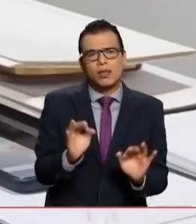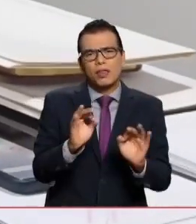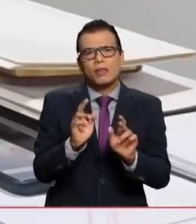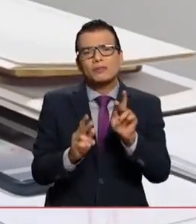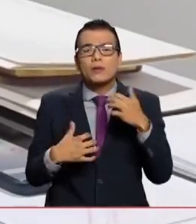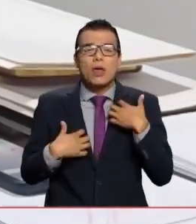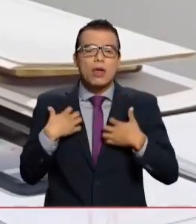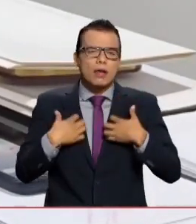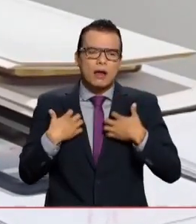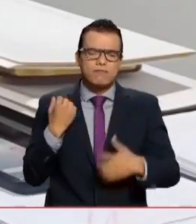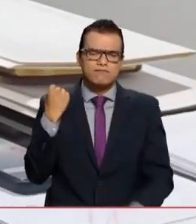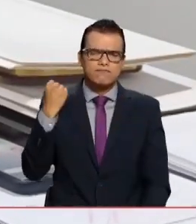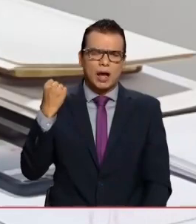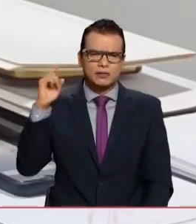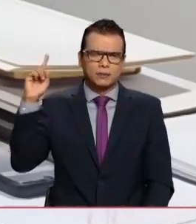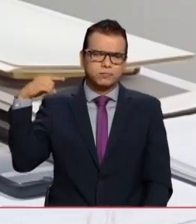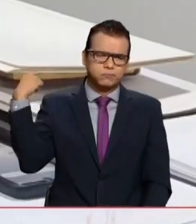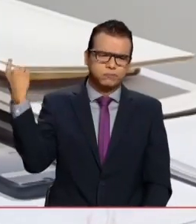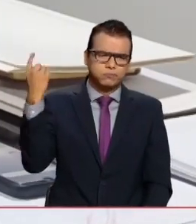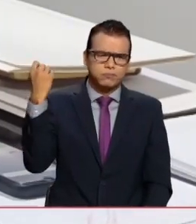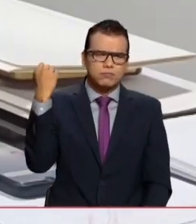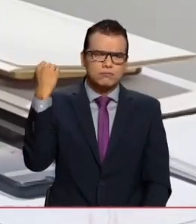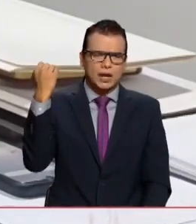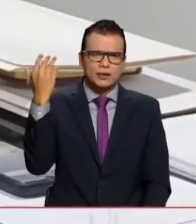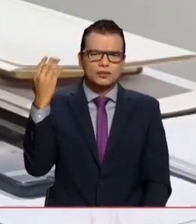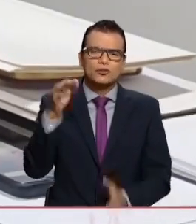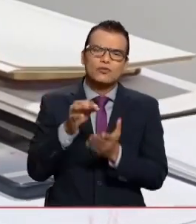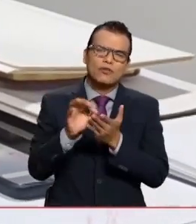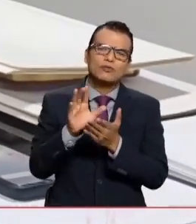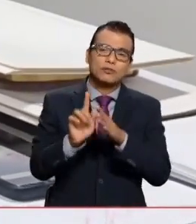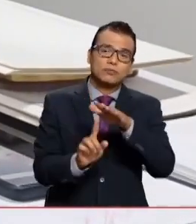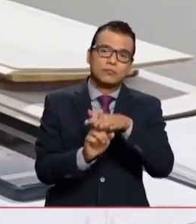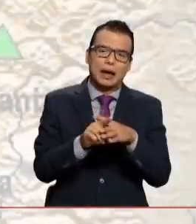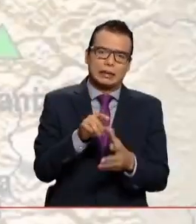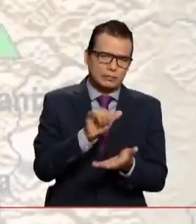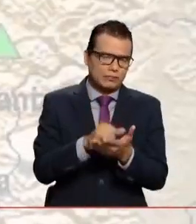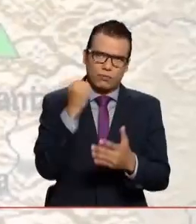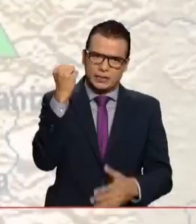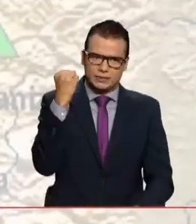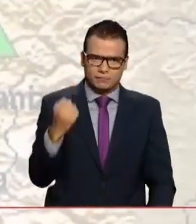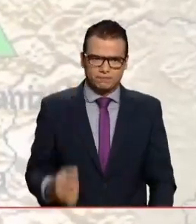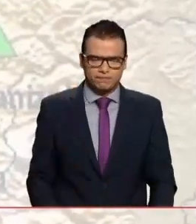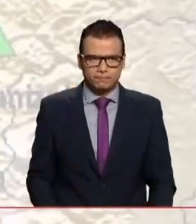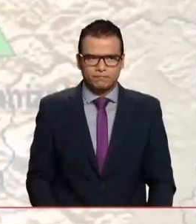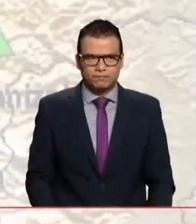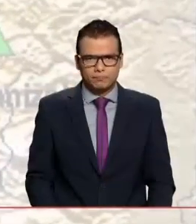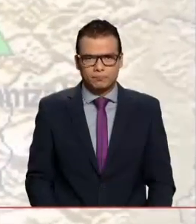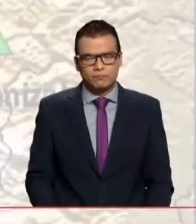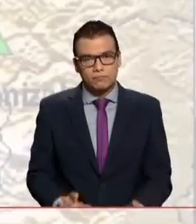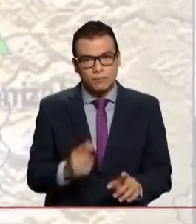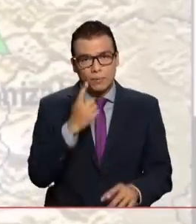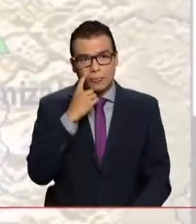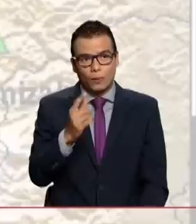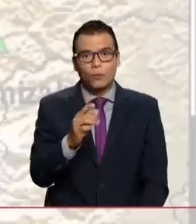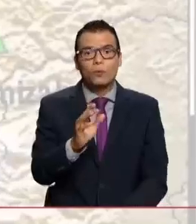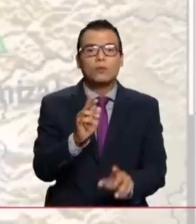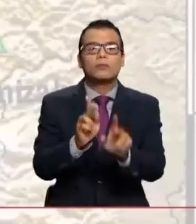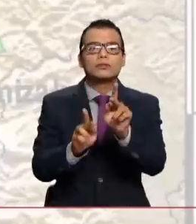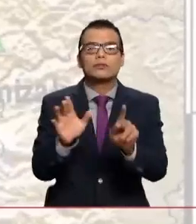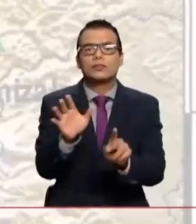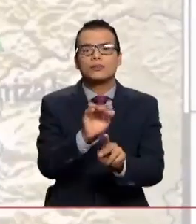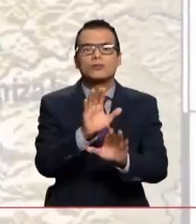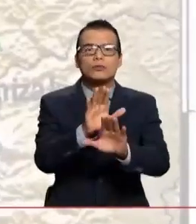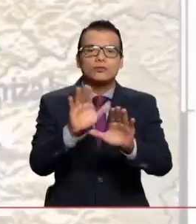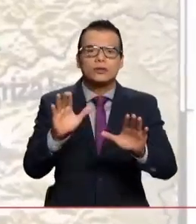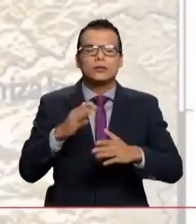en la población, especialmente en Cantón de San Pablo, donde fue el epicentro del temblor. Sí, el llamado que se le hace a la ciudadanía es